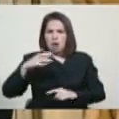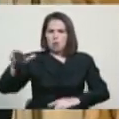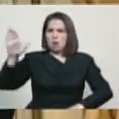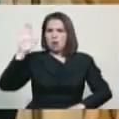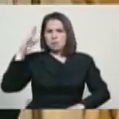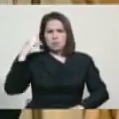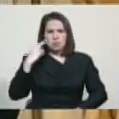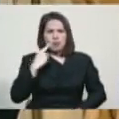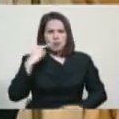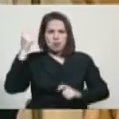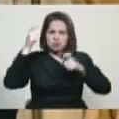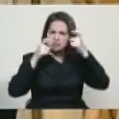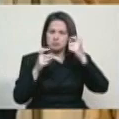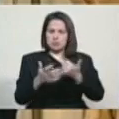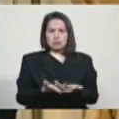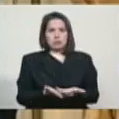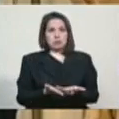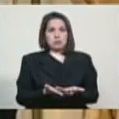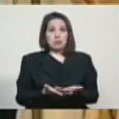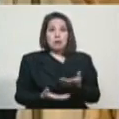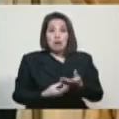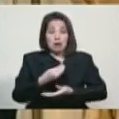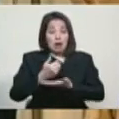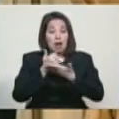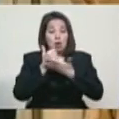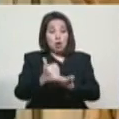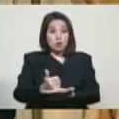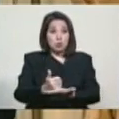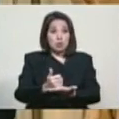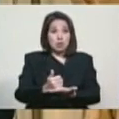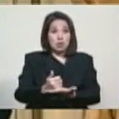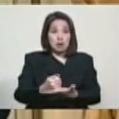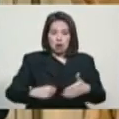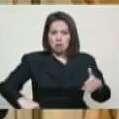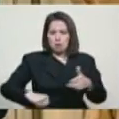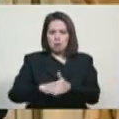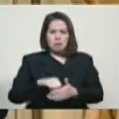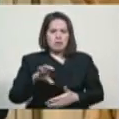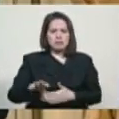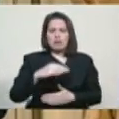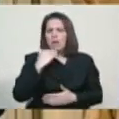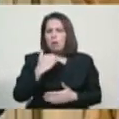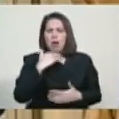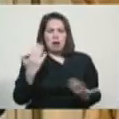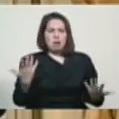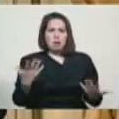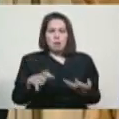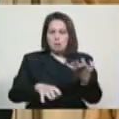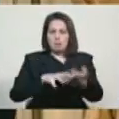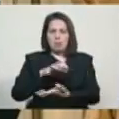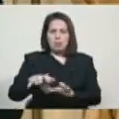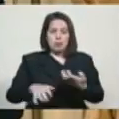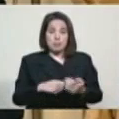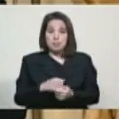bolivariano y chavista y se preste para alguna trastada. ¿A eso es que se